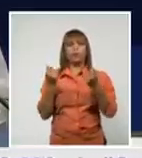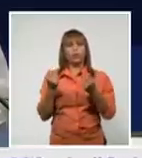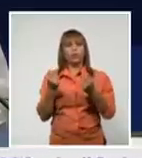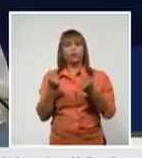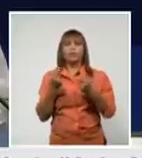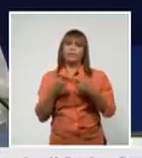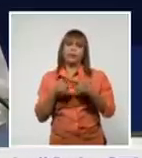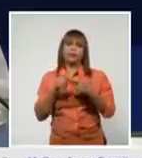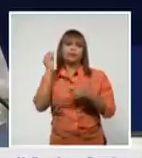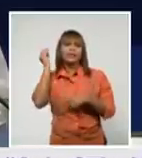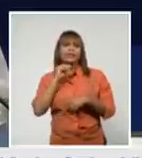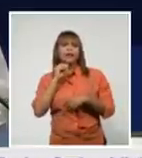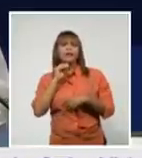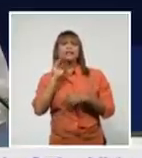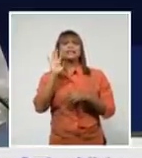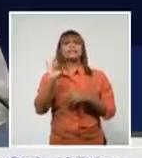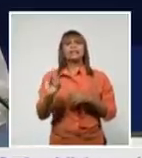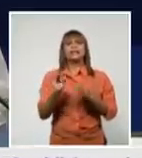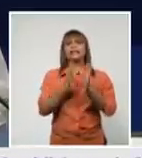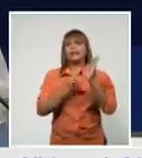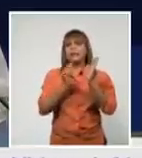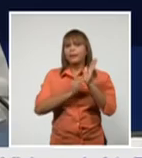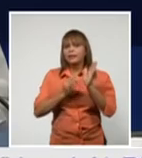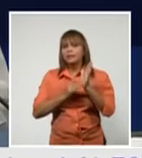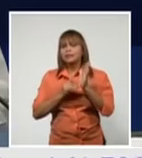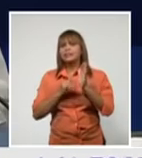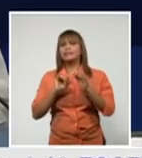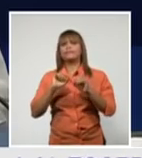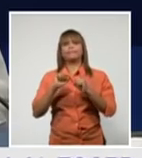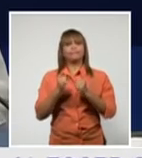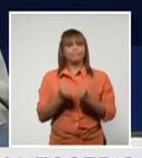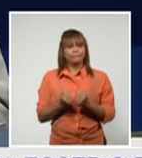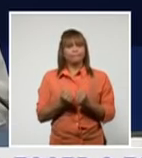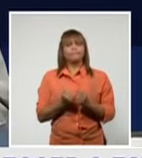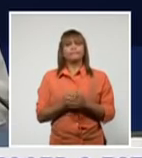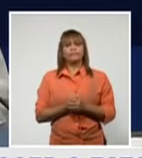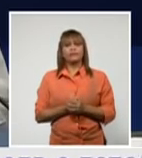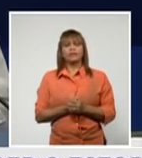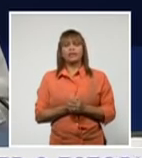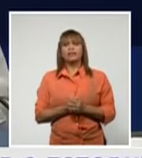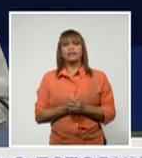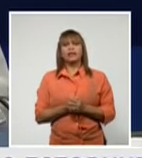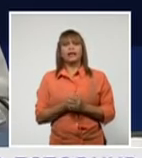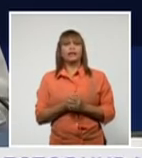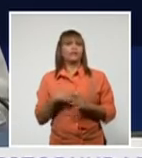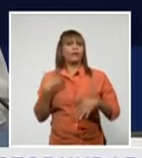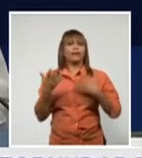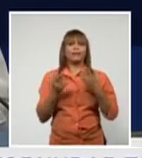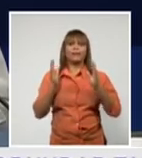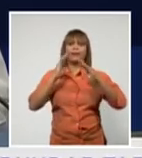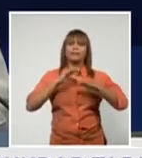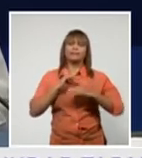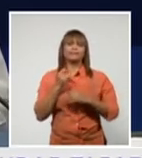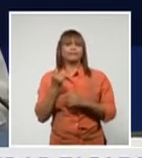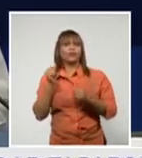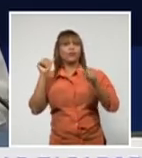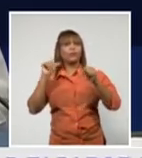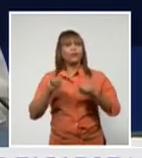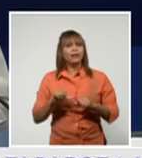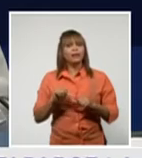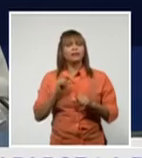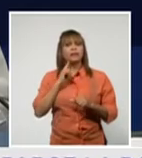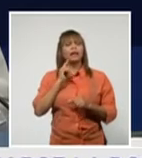meses en los cuales está totalmente restringida la actividad. Incluso las personas se lo